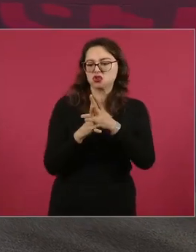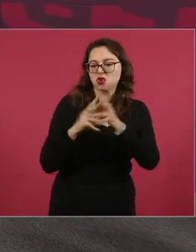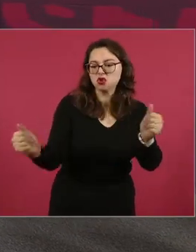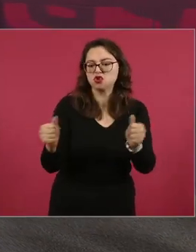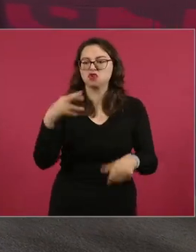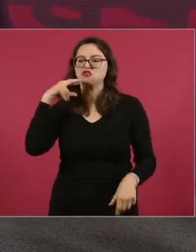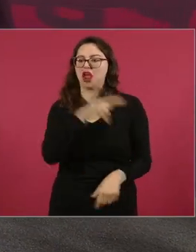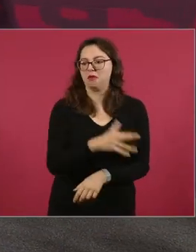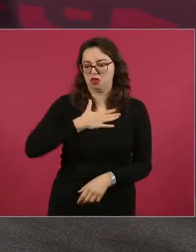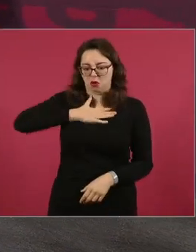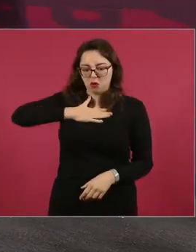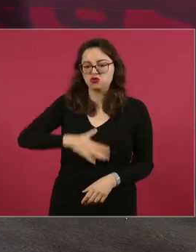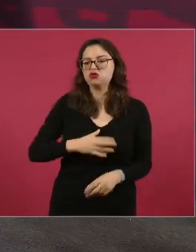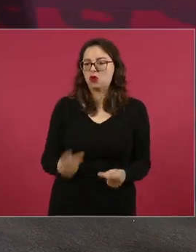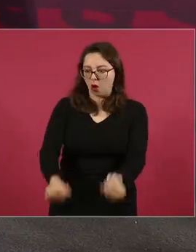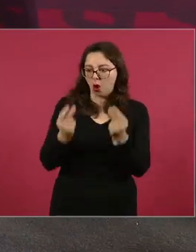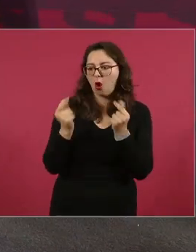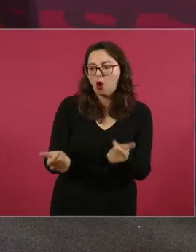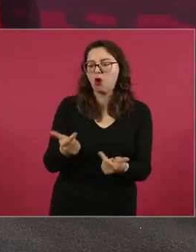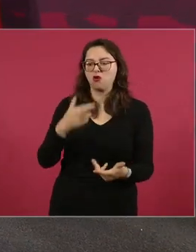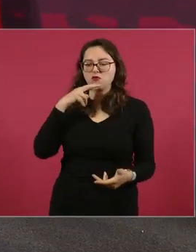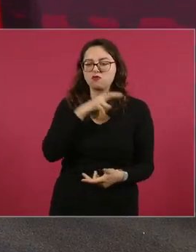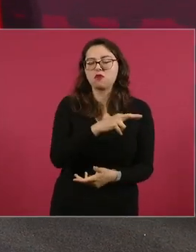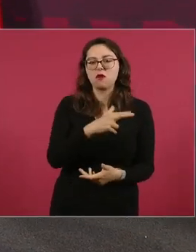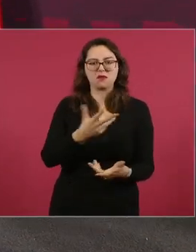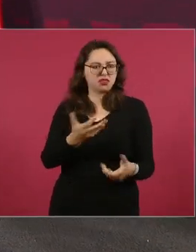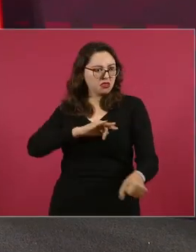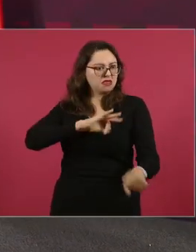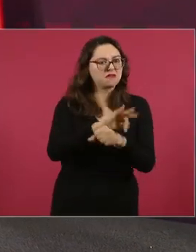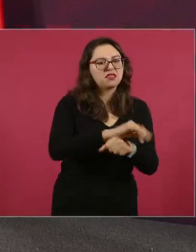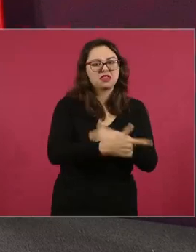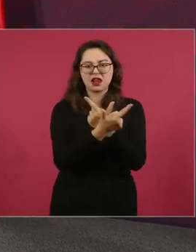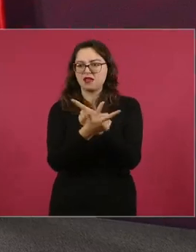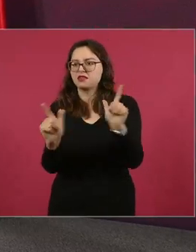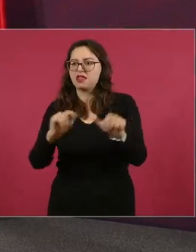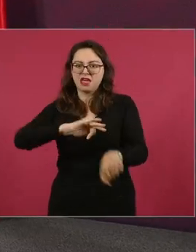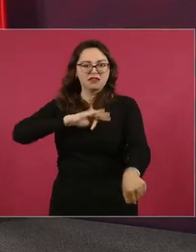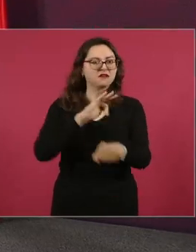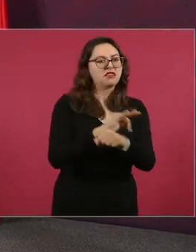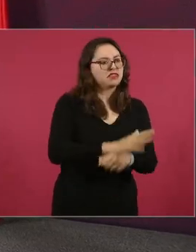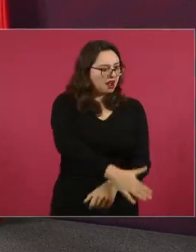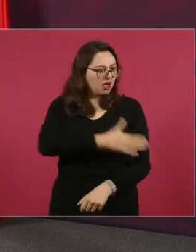de justicia, se volvieron paladines, ¿no?, de la libertad, de la justicia.